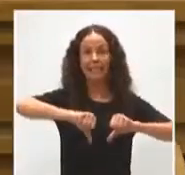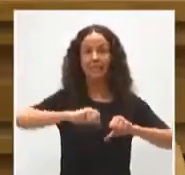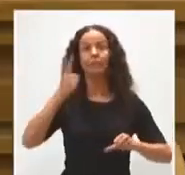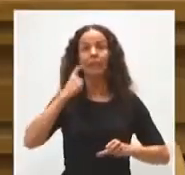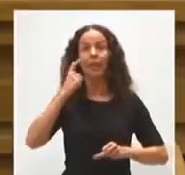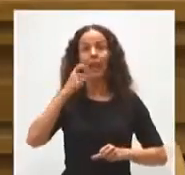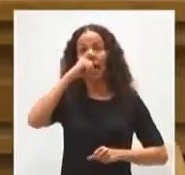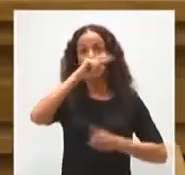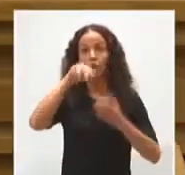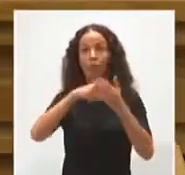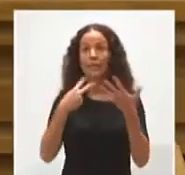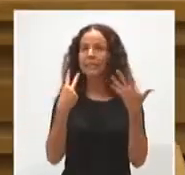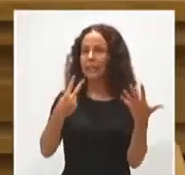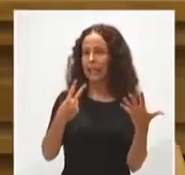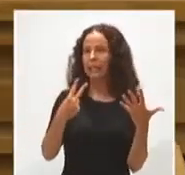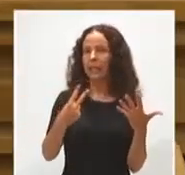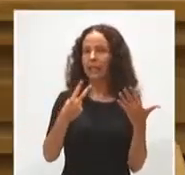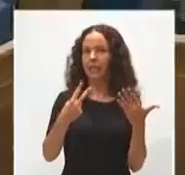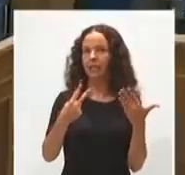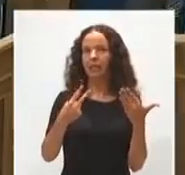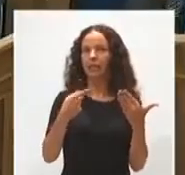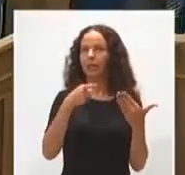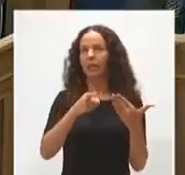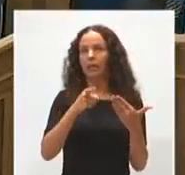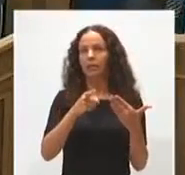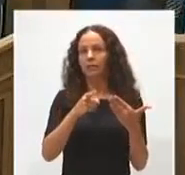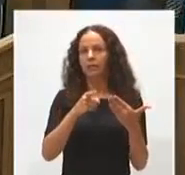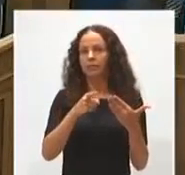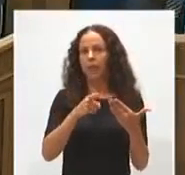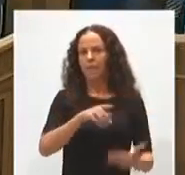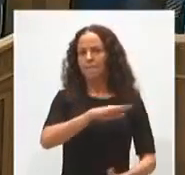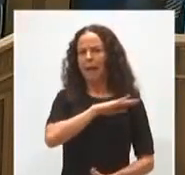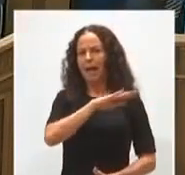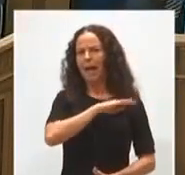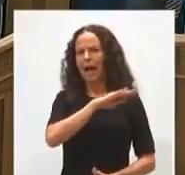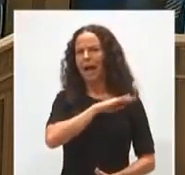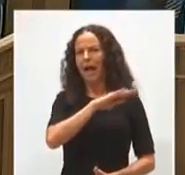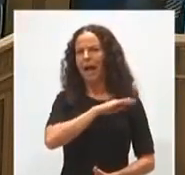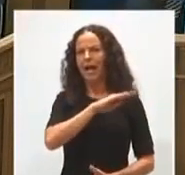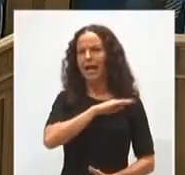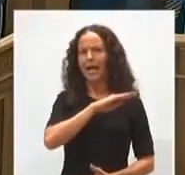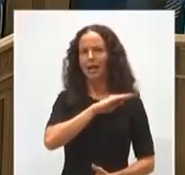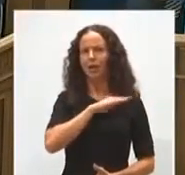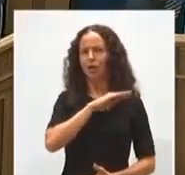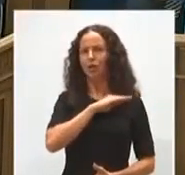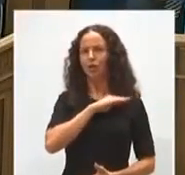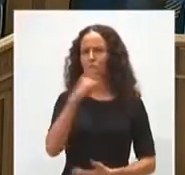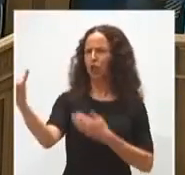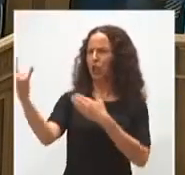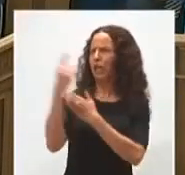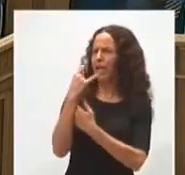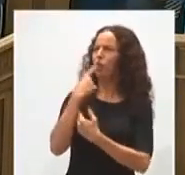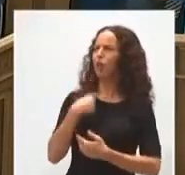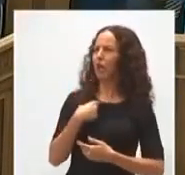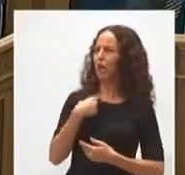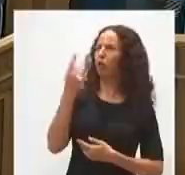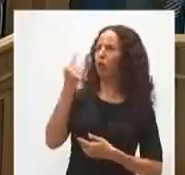que tenía que ver con unos desaprensivos al otro lado del atlántico que simple y llanamente nos engañaron diciendo que había dinero y no lo había